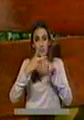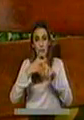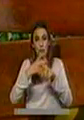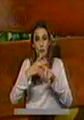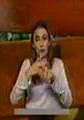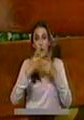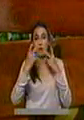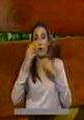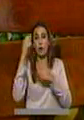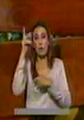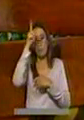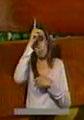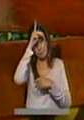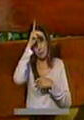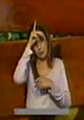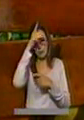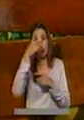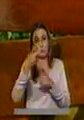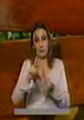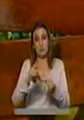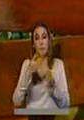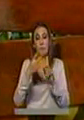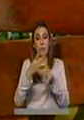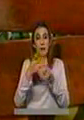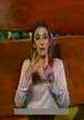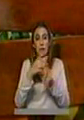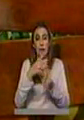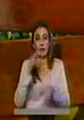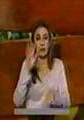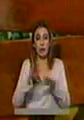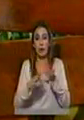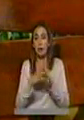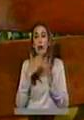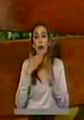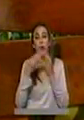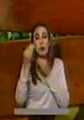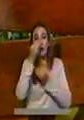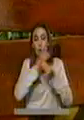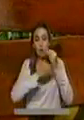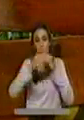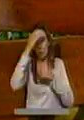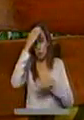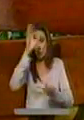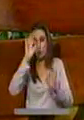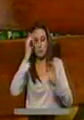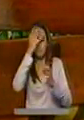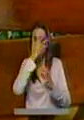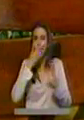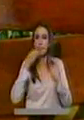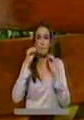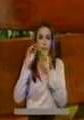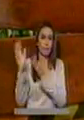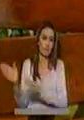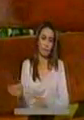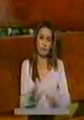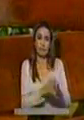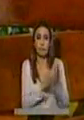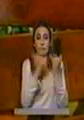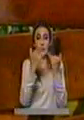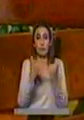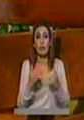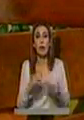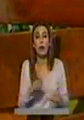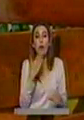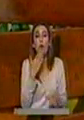del sur, Perú, que ha logrado ubicar su gastronomía, su cultura, sus encantos propios de su territorio